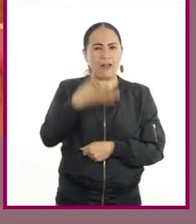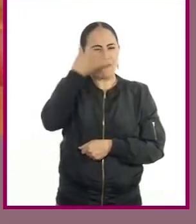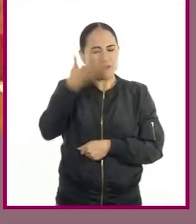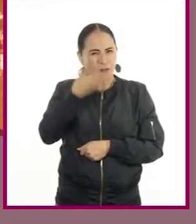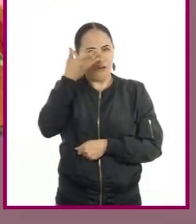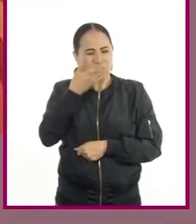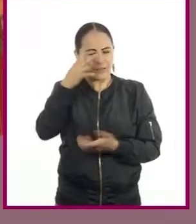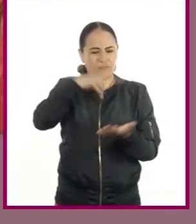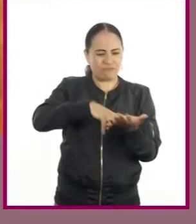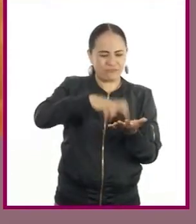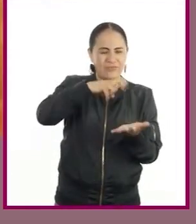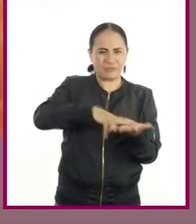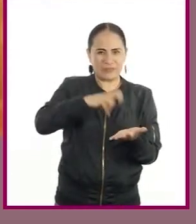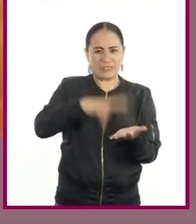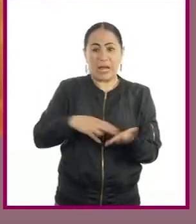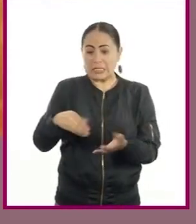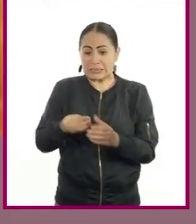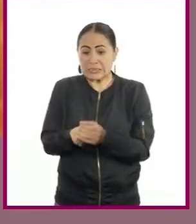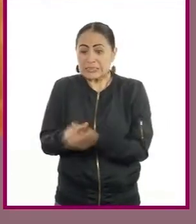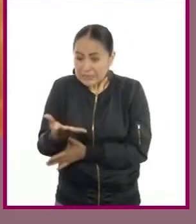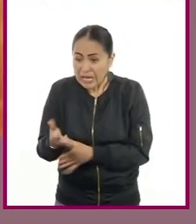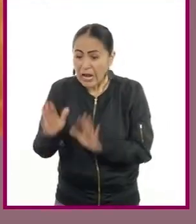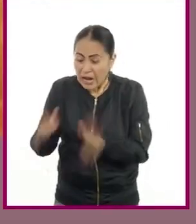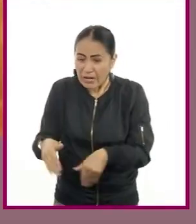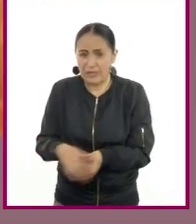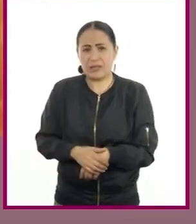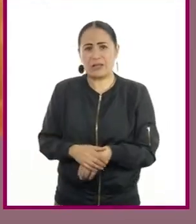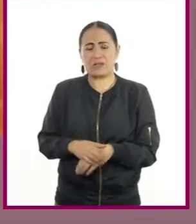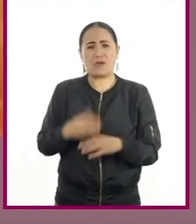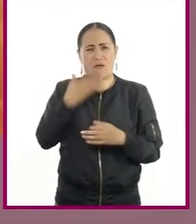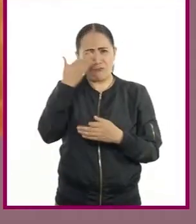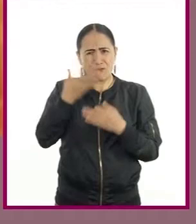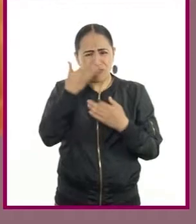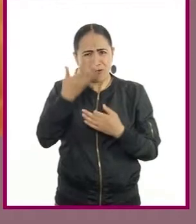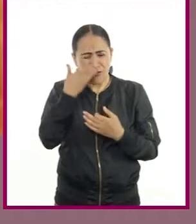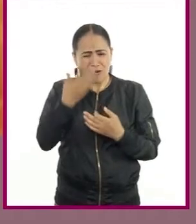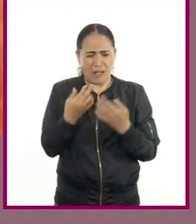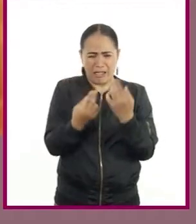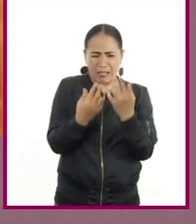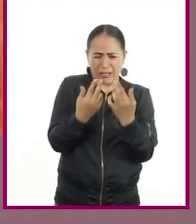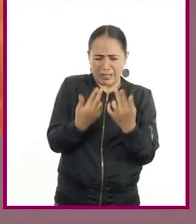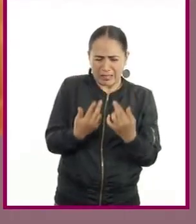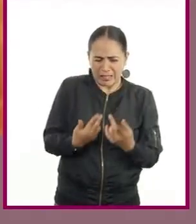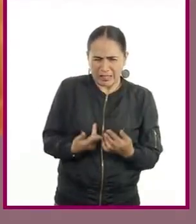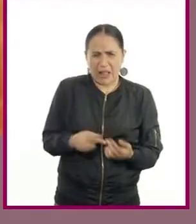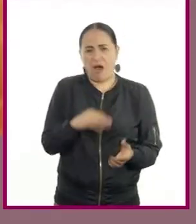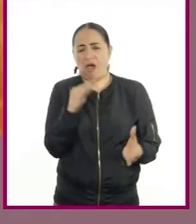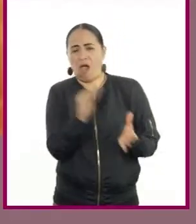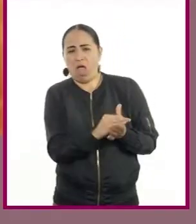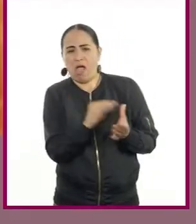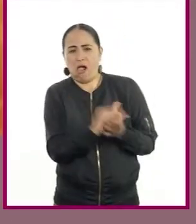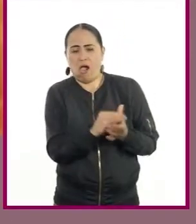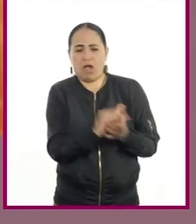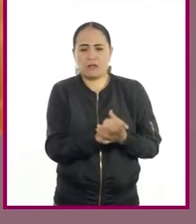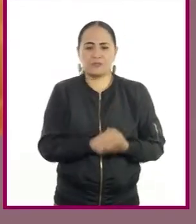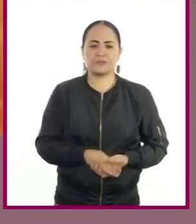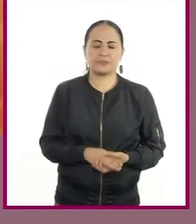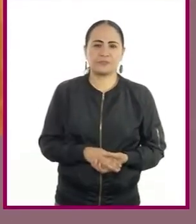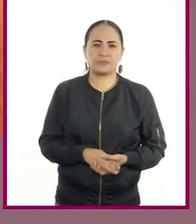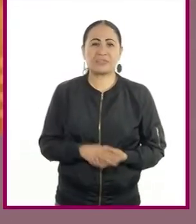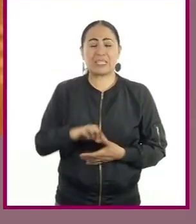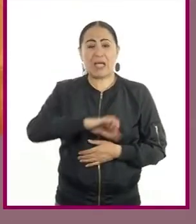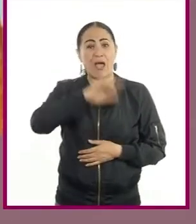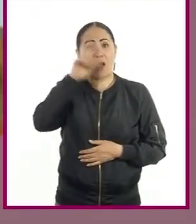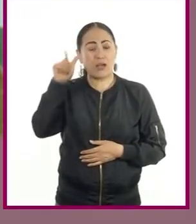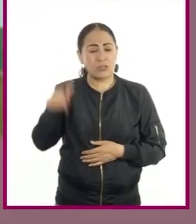dentro. Su ama le gritó que saliera de allí, que estaba maltratando a los alcatraces, pero él no hizo ningún caso. Minutos